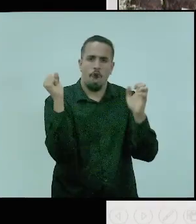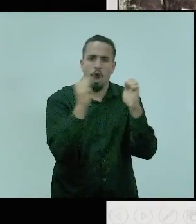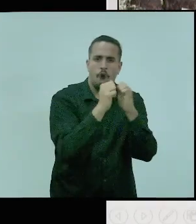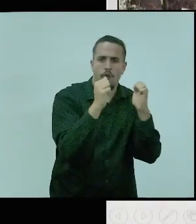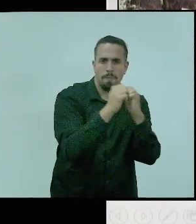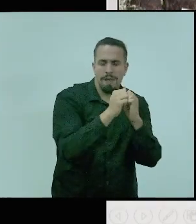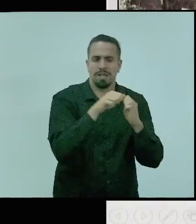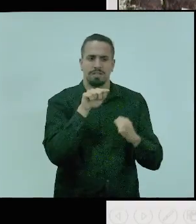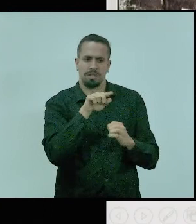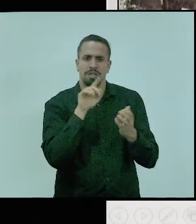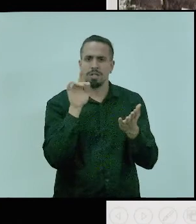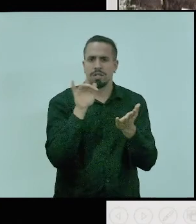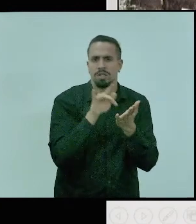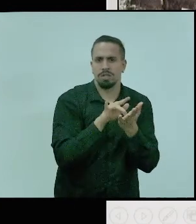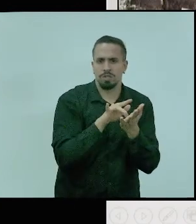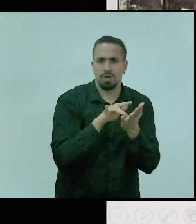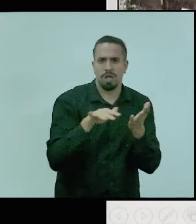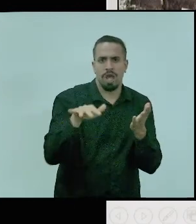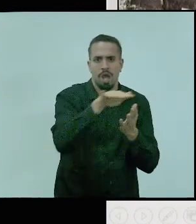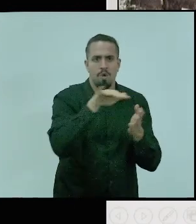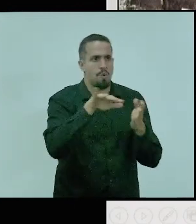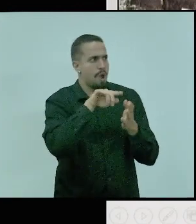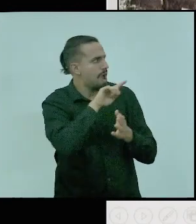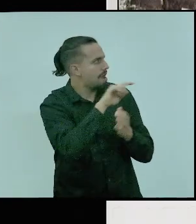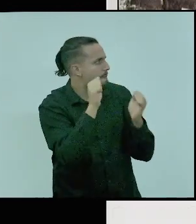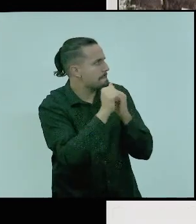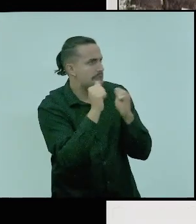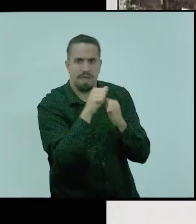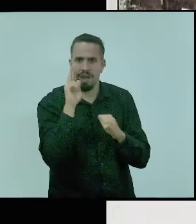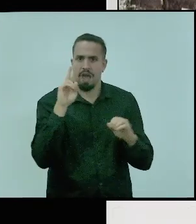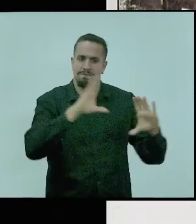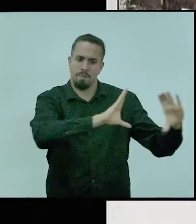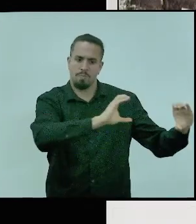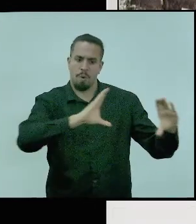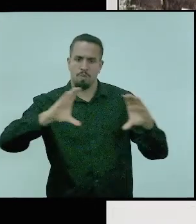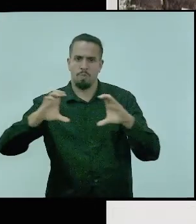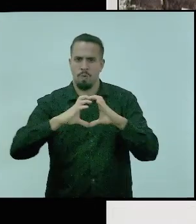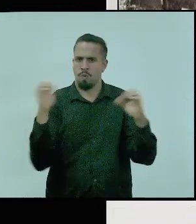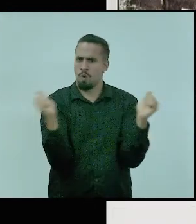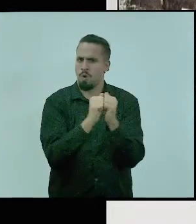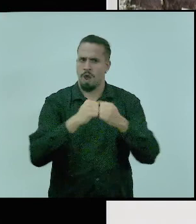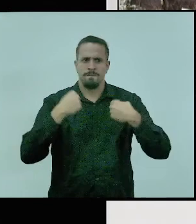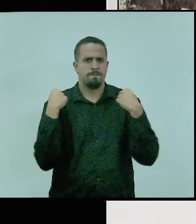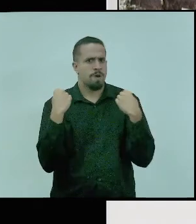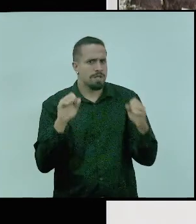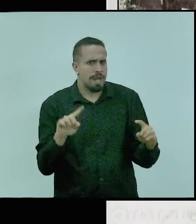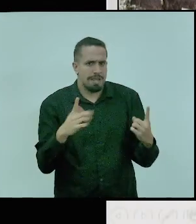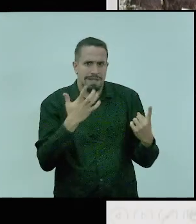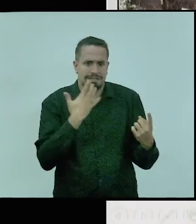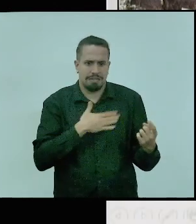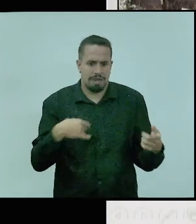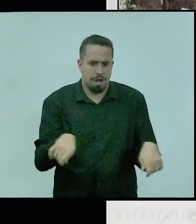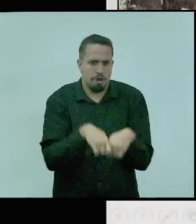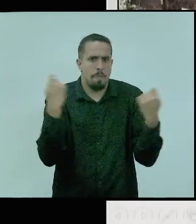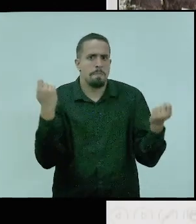en lo que serían enlosados de basalto masivo, que es una de las rocas más potentes si tú la quieres romper,